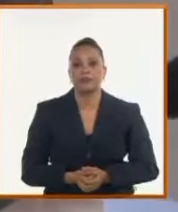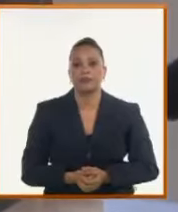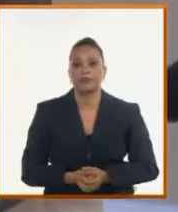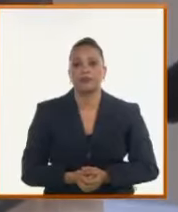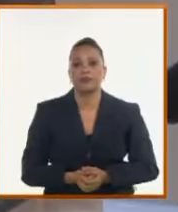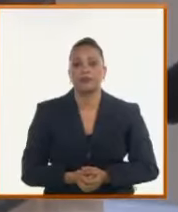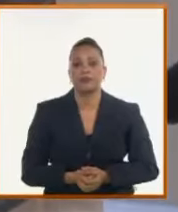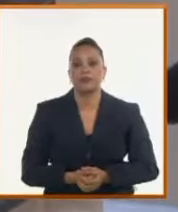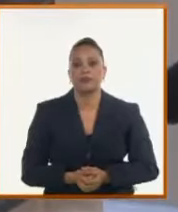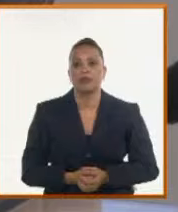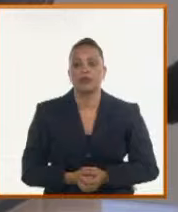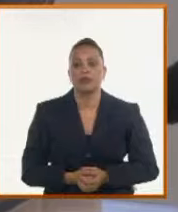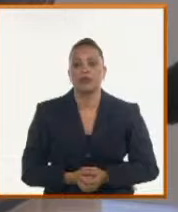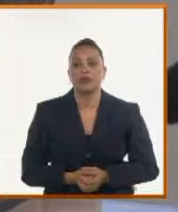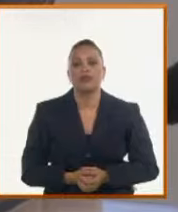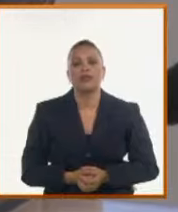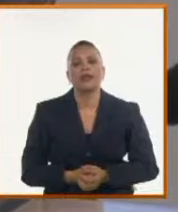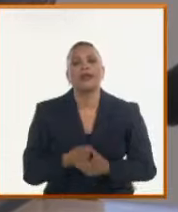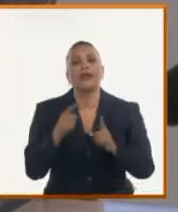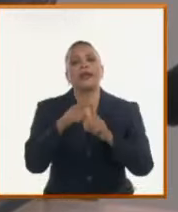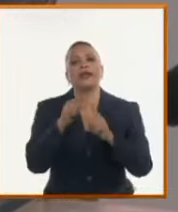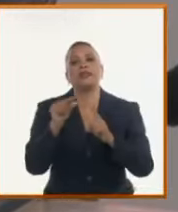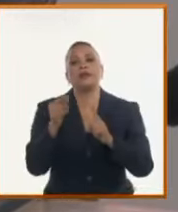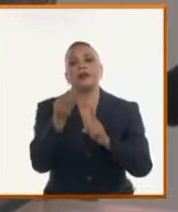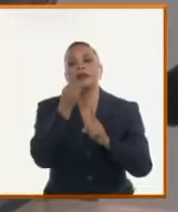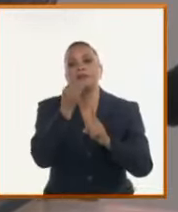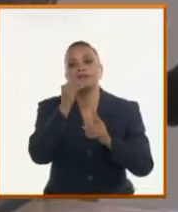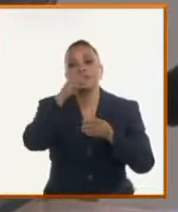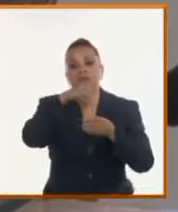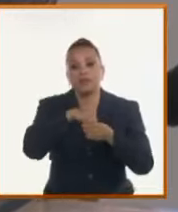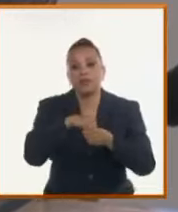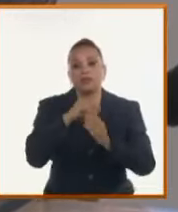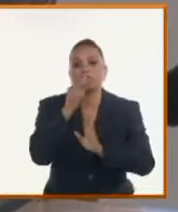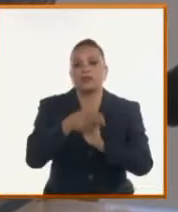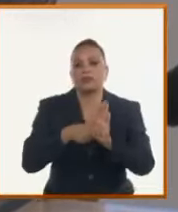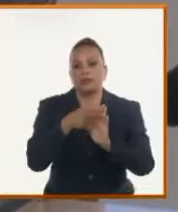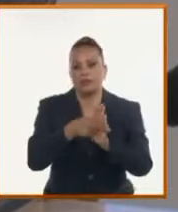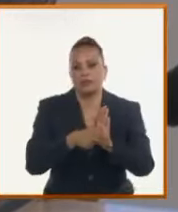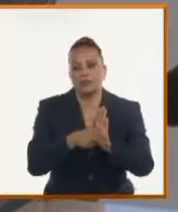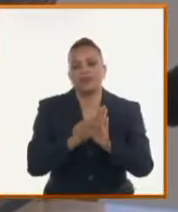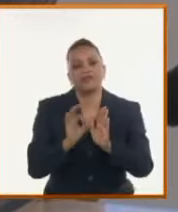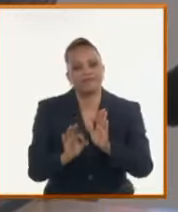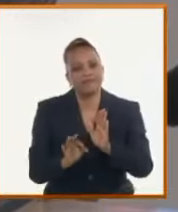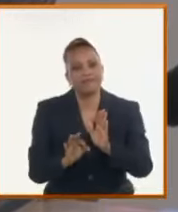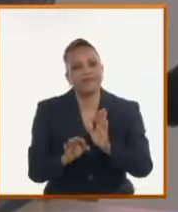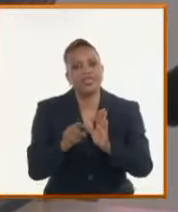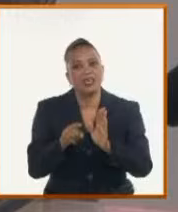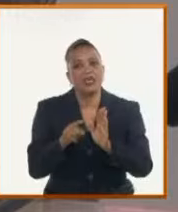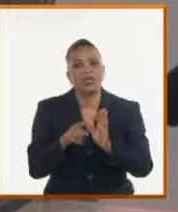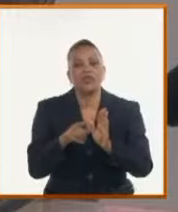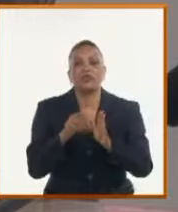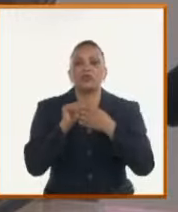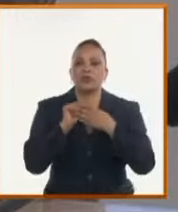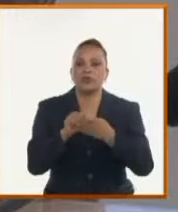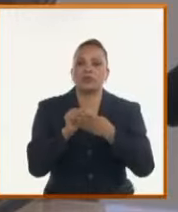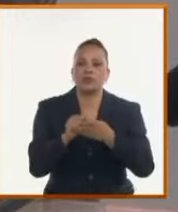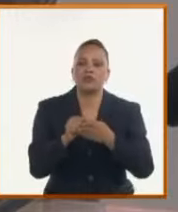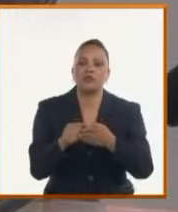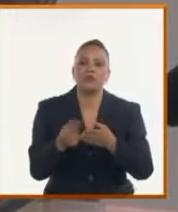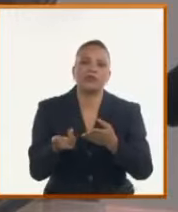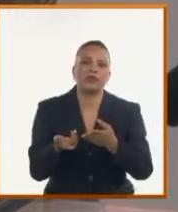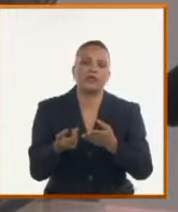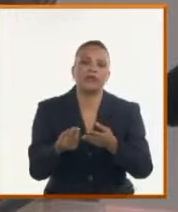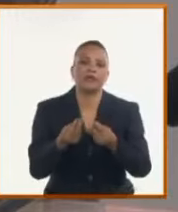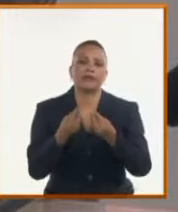podemos dejar de mencionar el tema de la Alimentación a bordo del tren que hoy en realidad producto de los servicios que nos